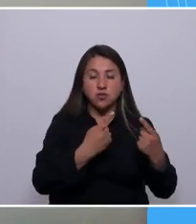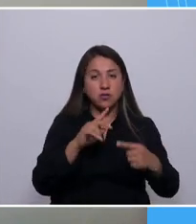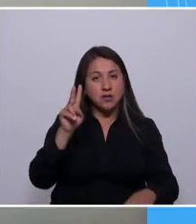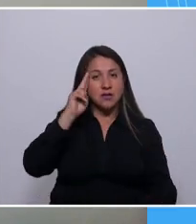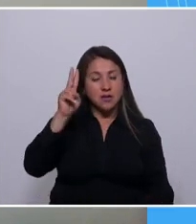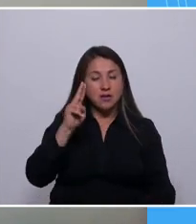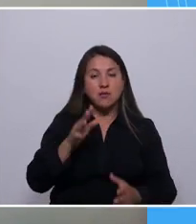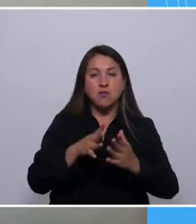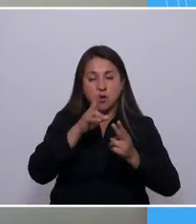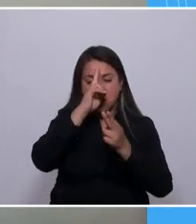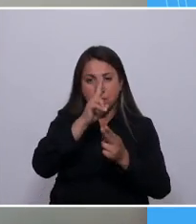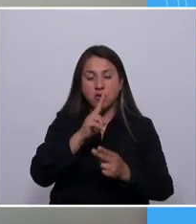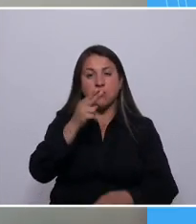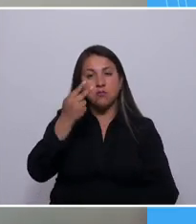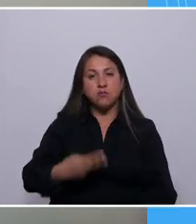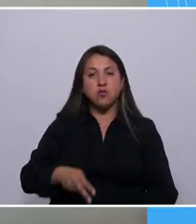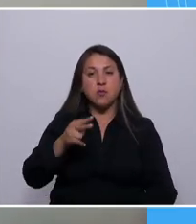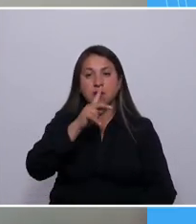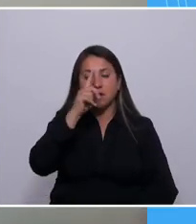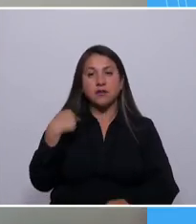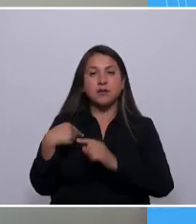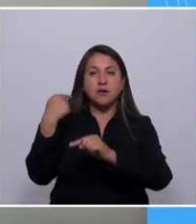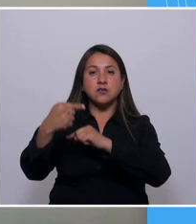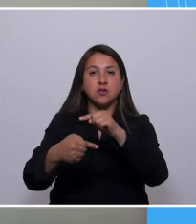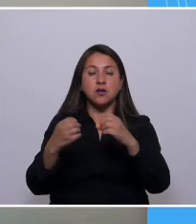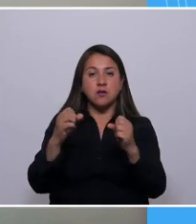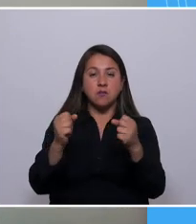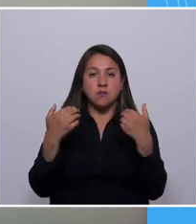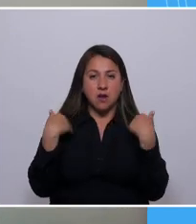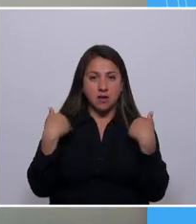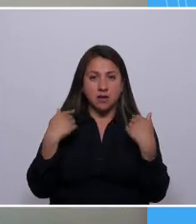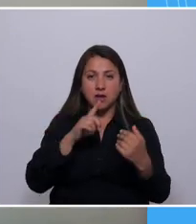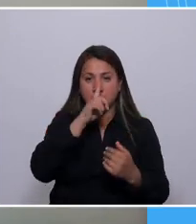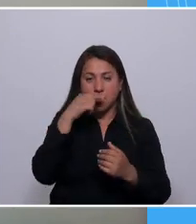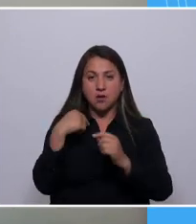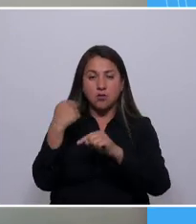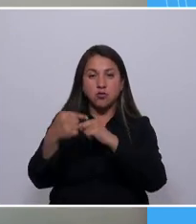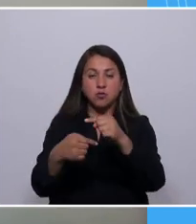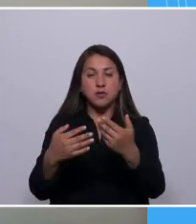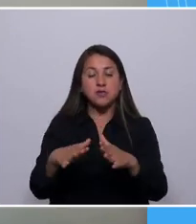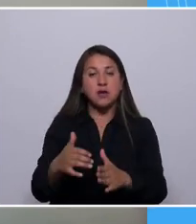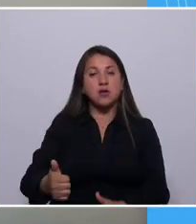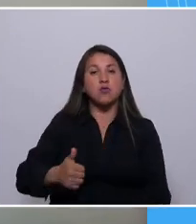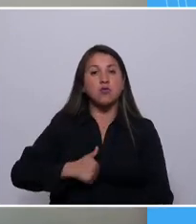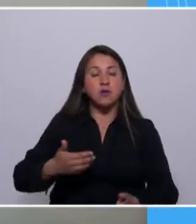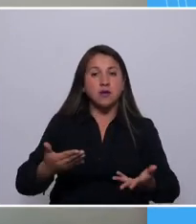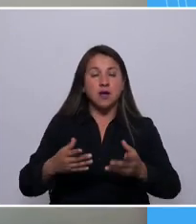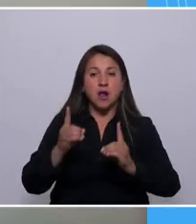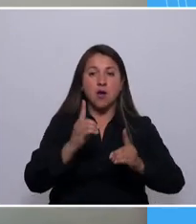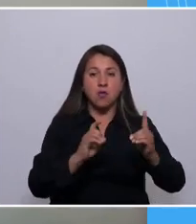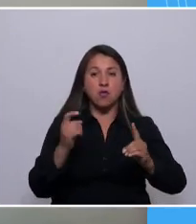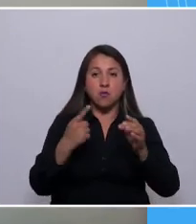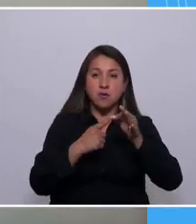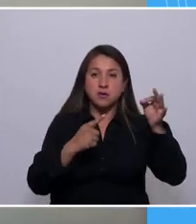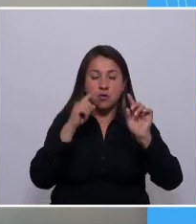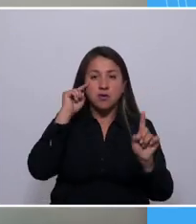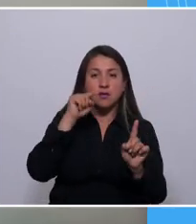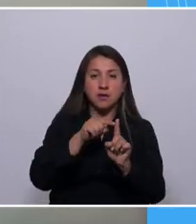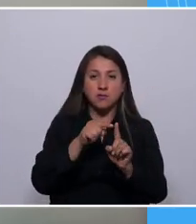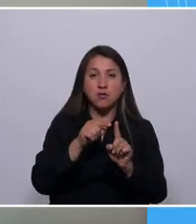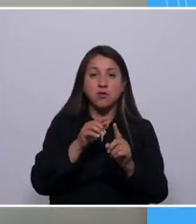respeto a sus propias tradiciones, prácticas y costumbres, cumpliendo con aquellos principios y objetivos